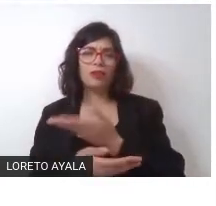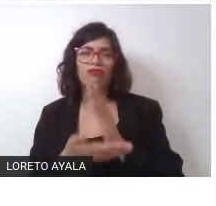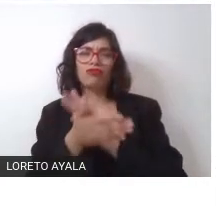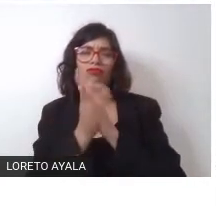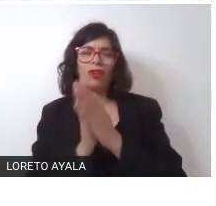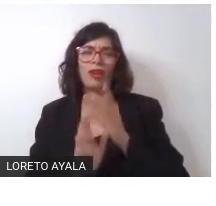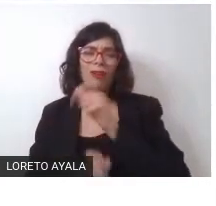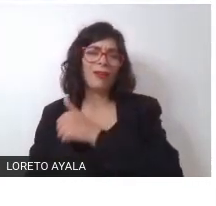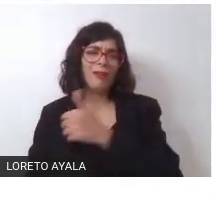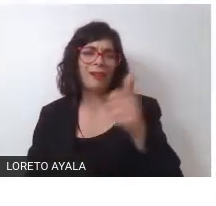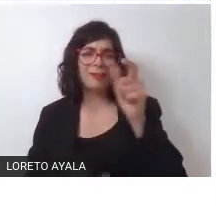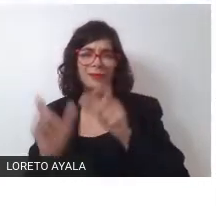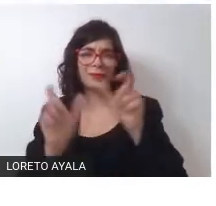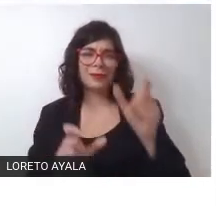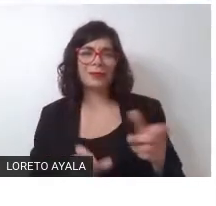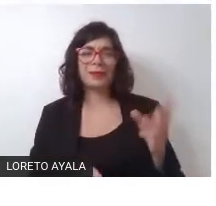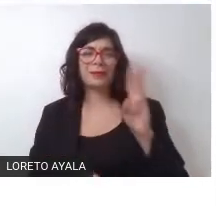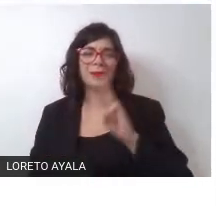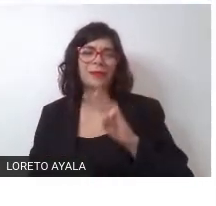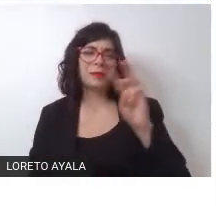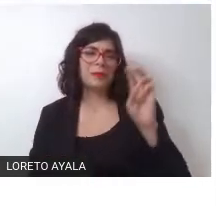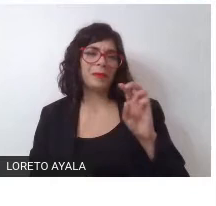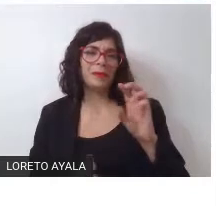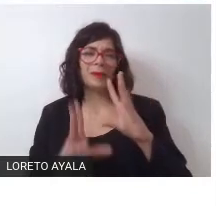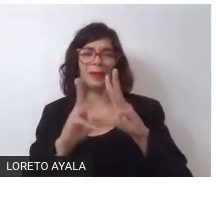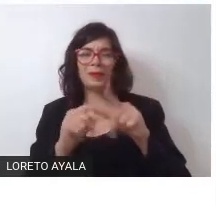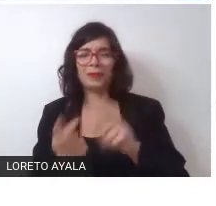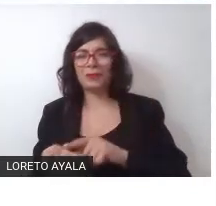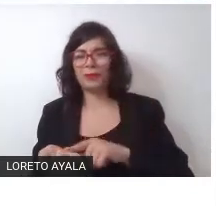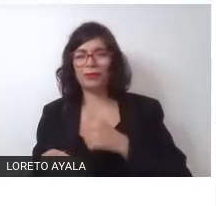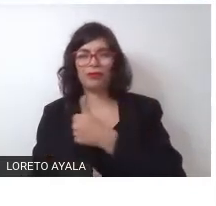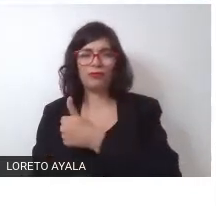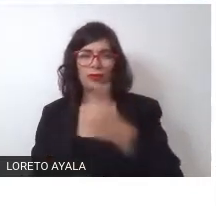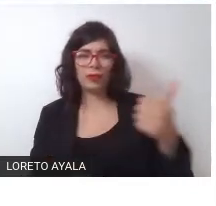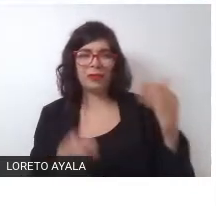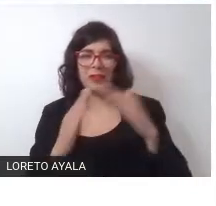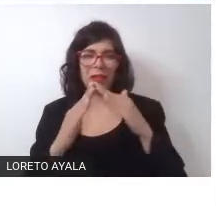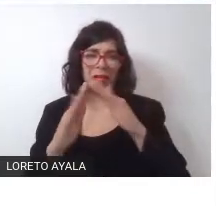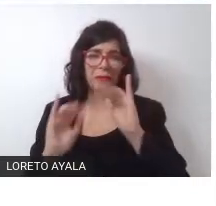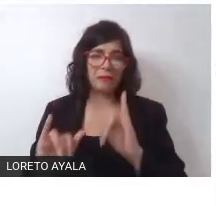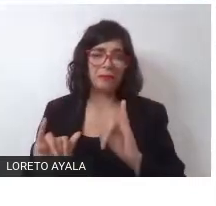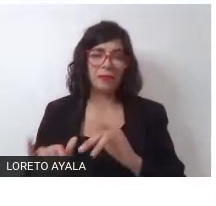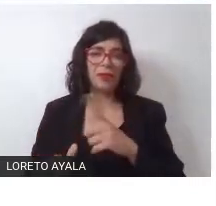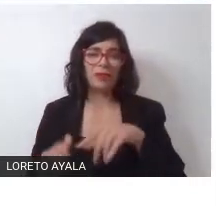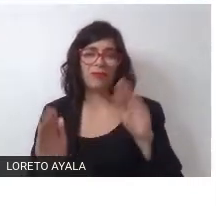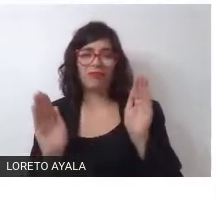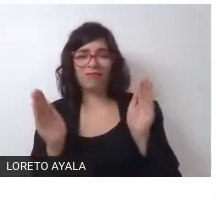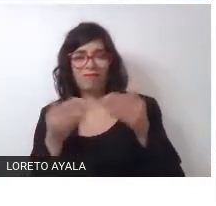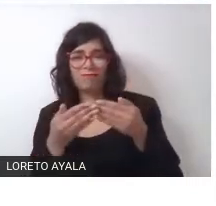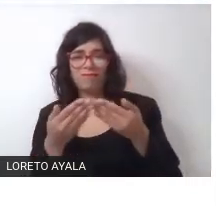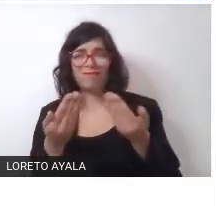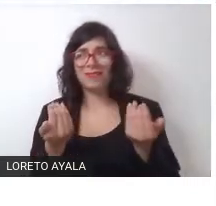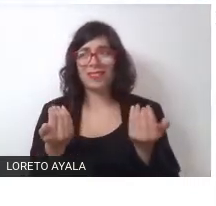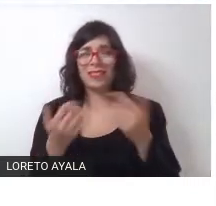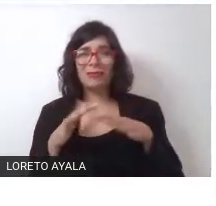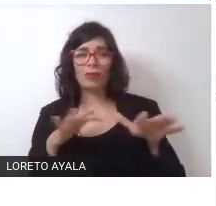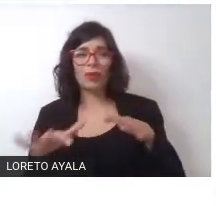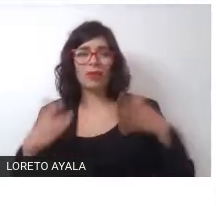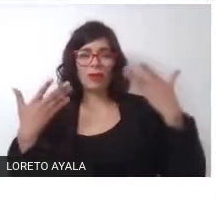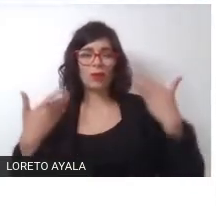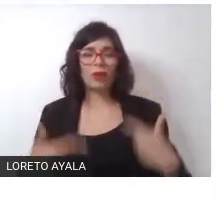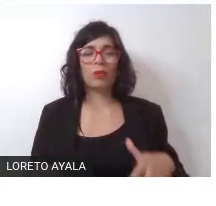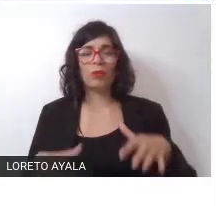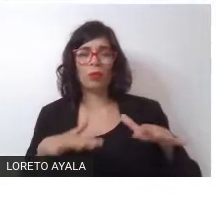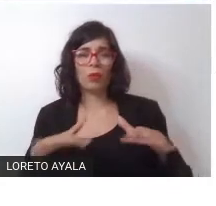padres, es para las madres, es para todos. Todos los que están en la casa, estamos encerrados y necesitamos movernos, necesitamos que nuestro cuerpo se